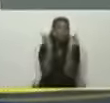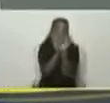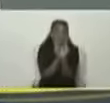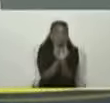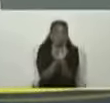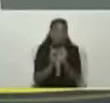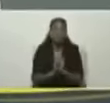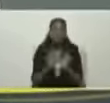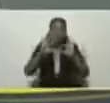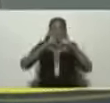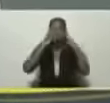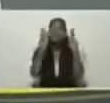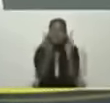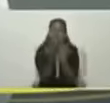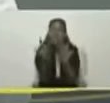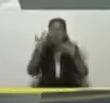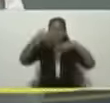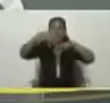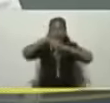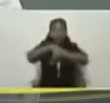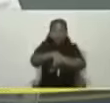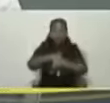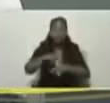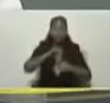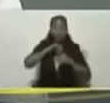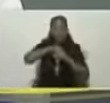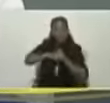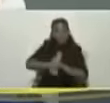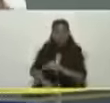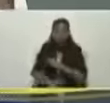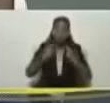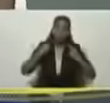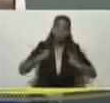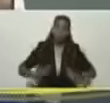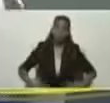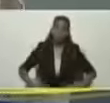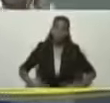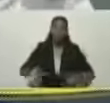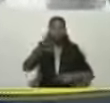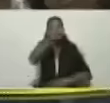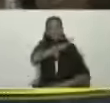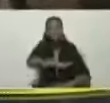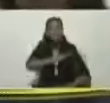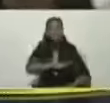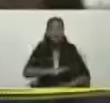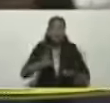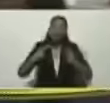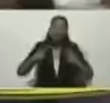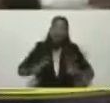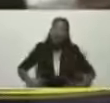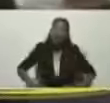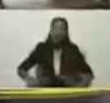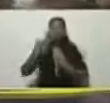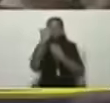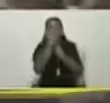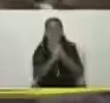de la familia. Parto humanizado para una sociedad humanizada.